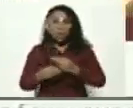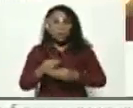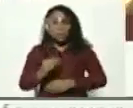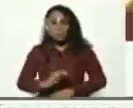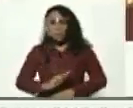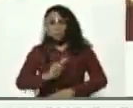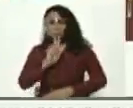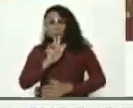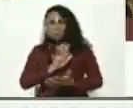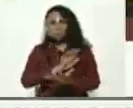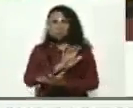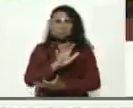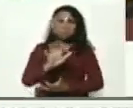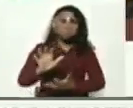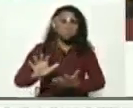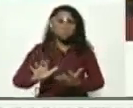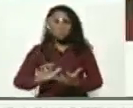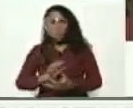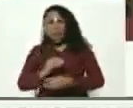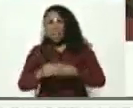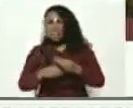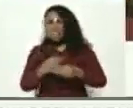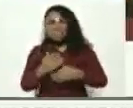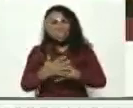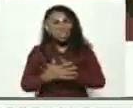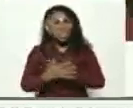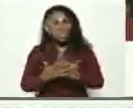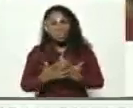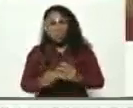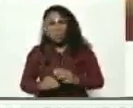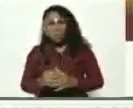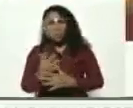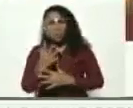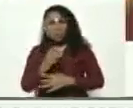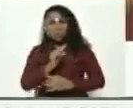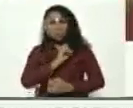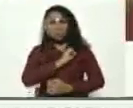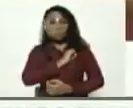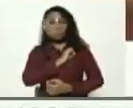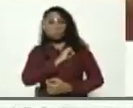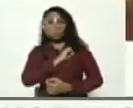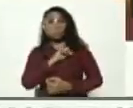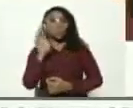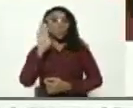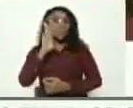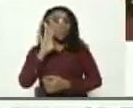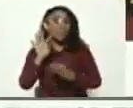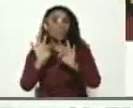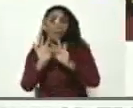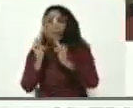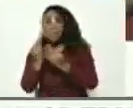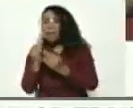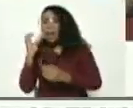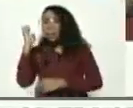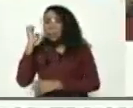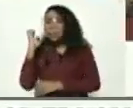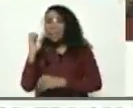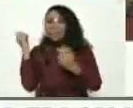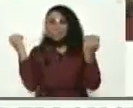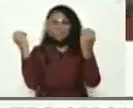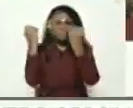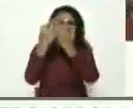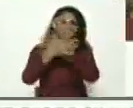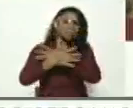horrible desorden, llenándola de fundados temores, manchando las familias europeas y confundiendo